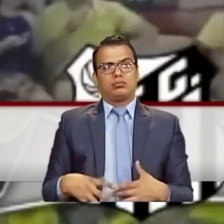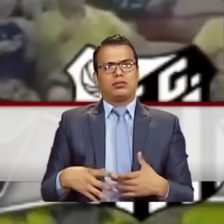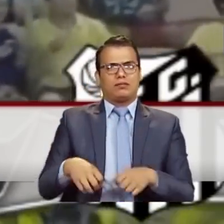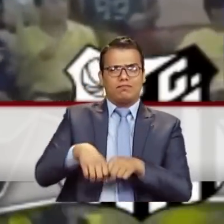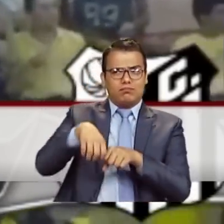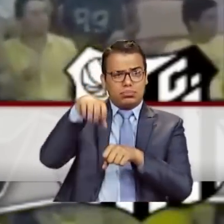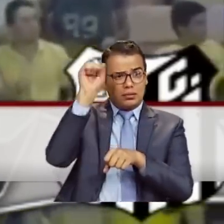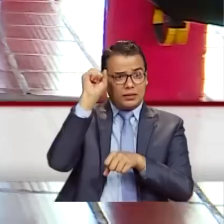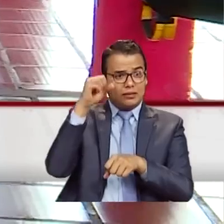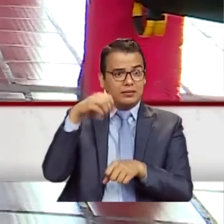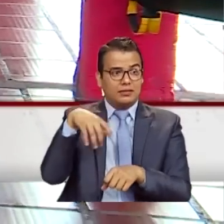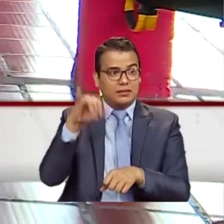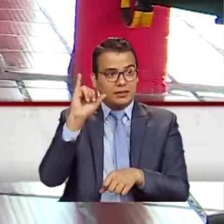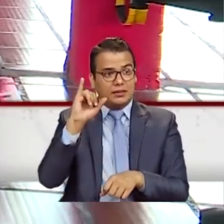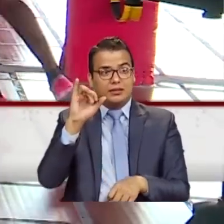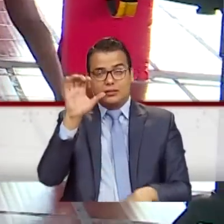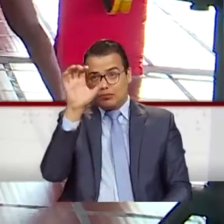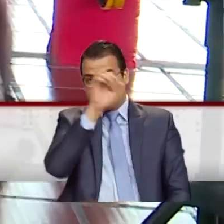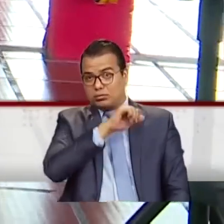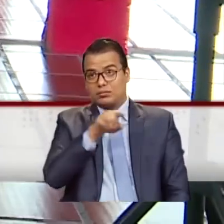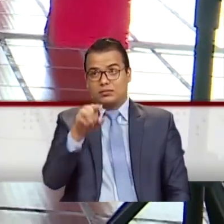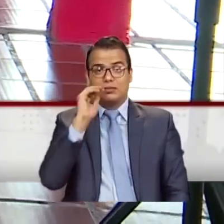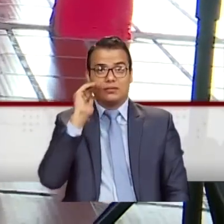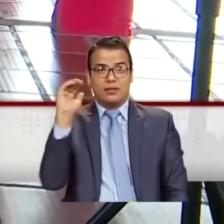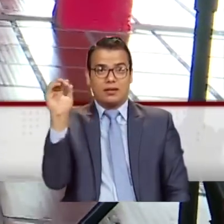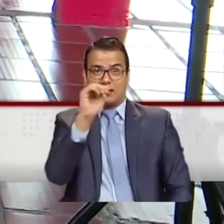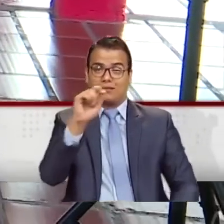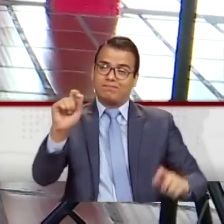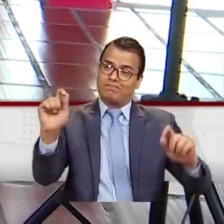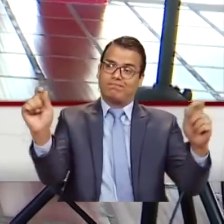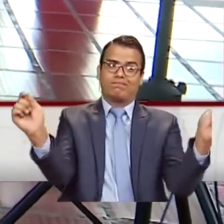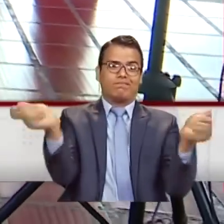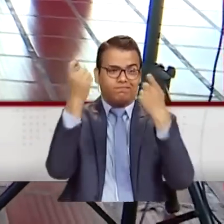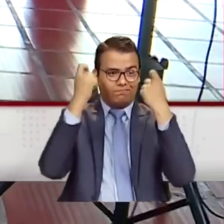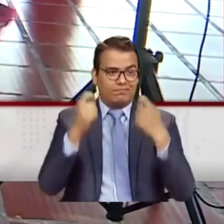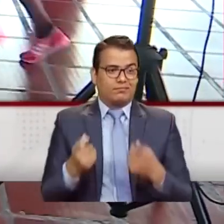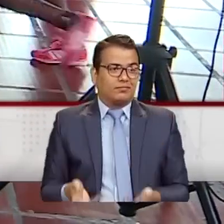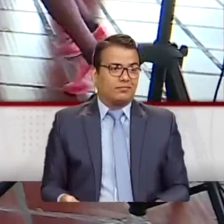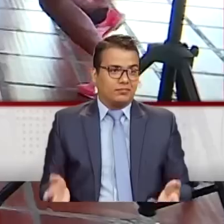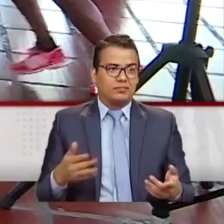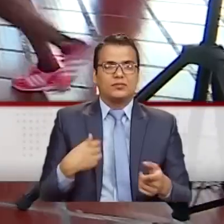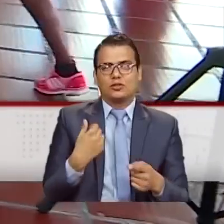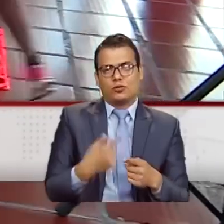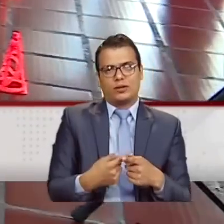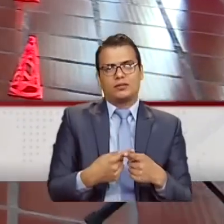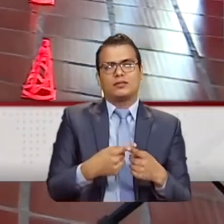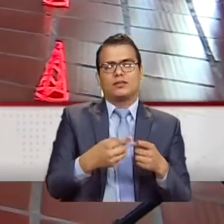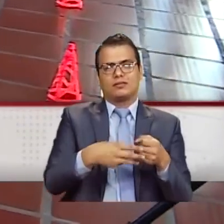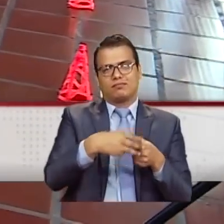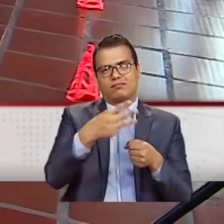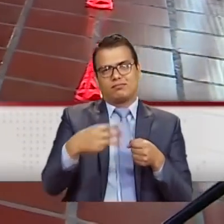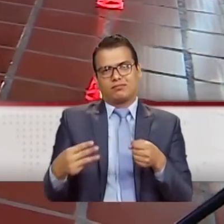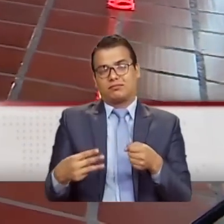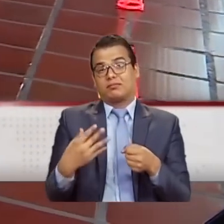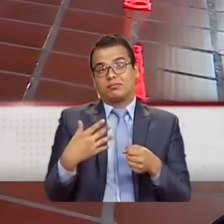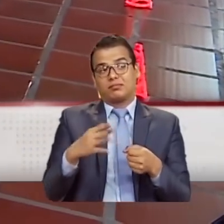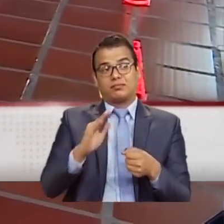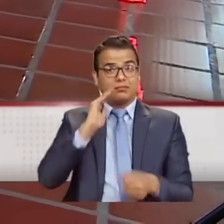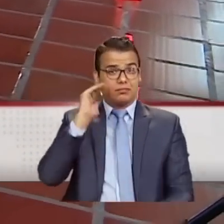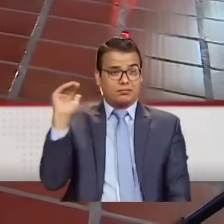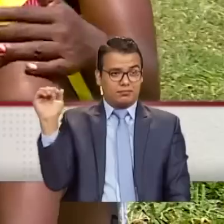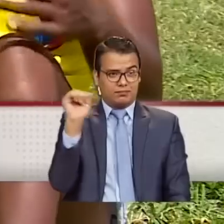esa Copa Libertadores fue el que salvó al fútbol femenino. Soy egresada de la Escuela Nacional del Deporte y yo creo que la